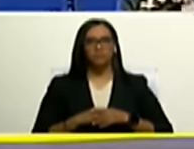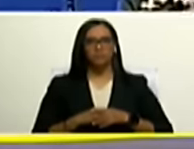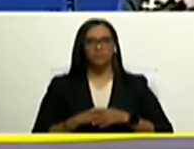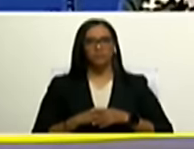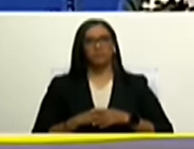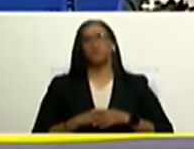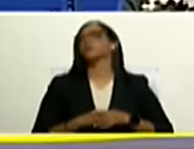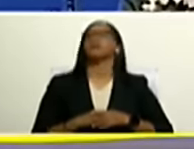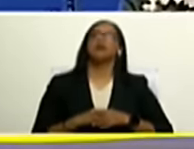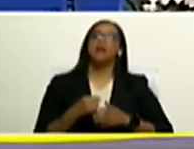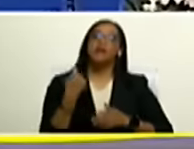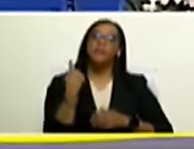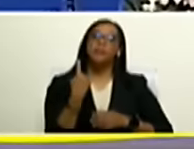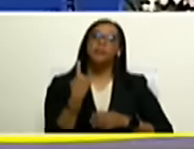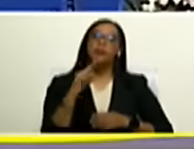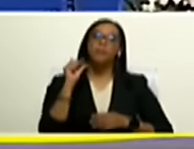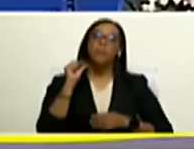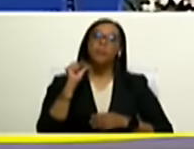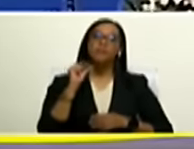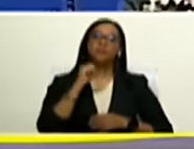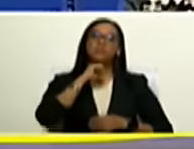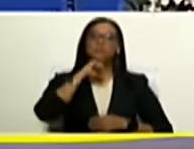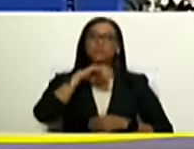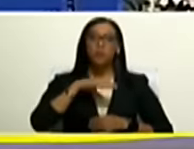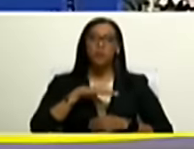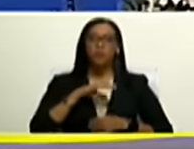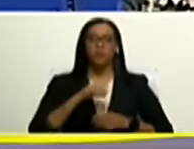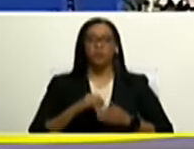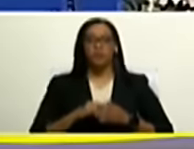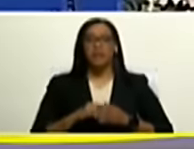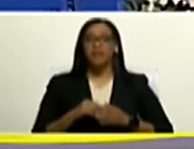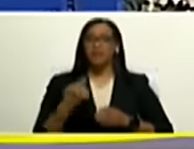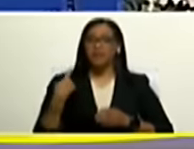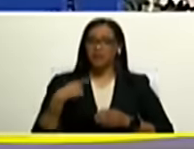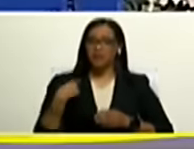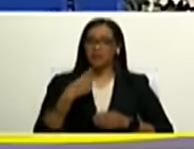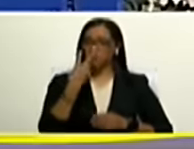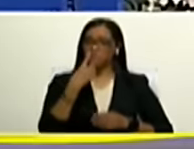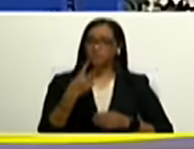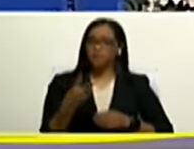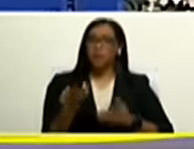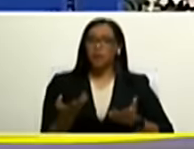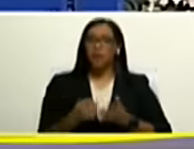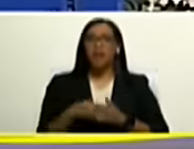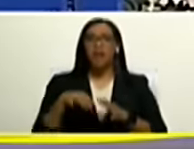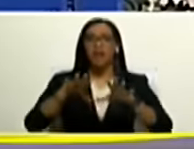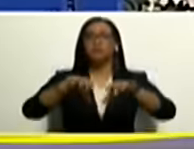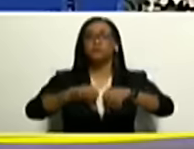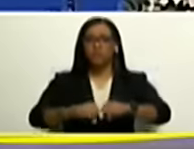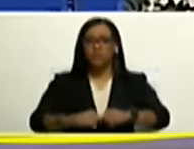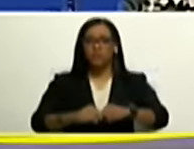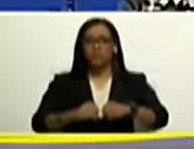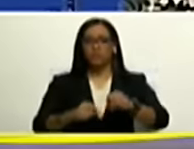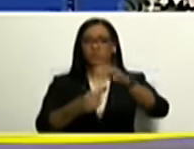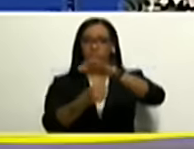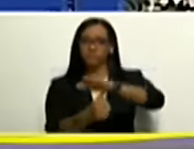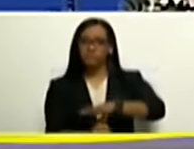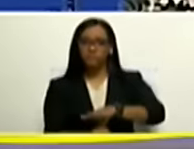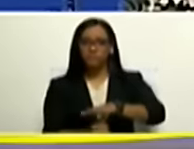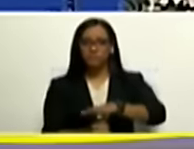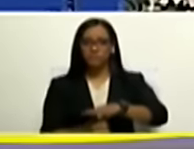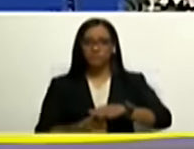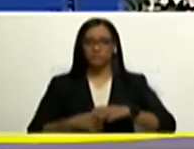El primer momento histórico tiene que ver con la conquista, colonización.